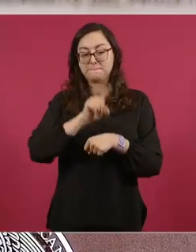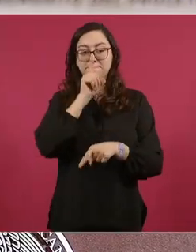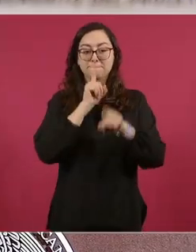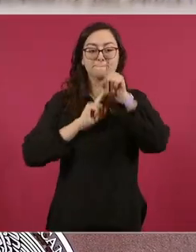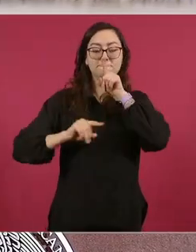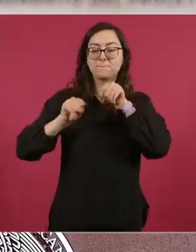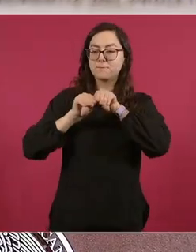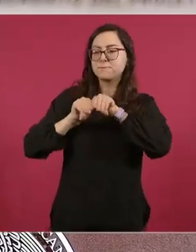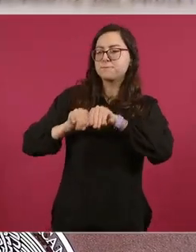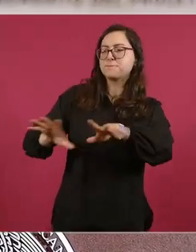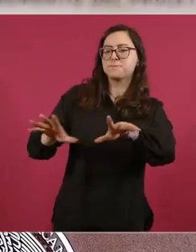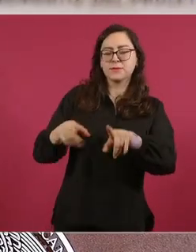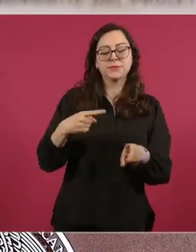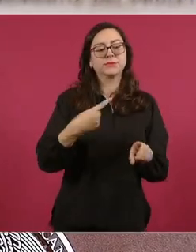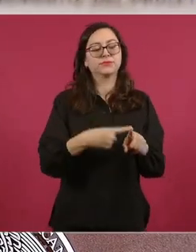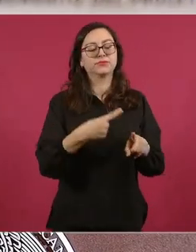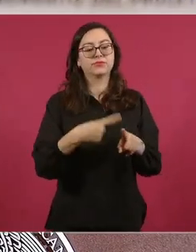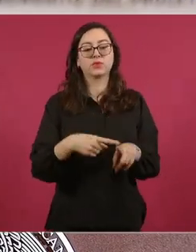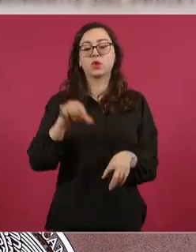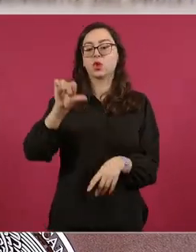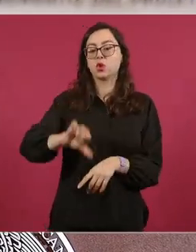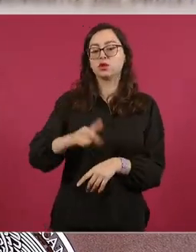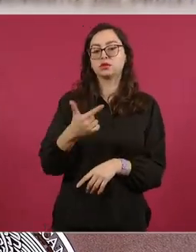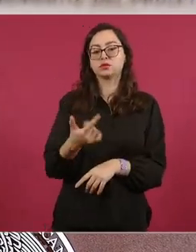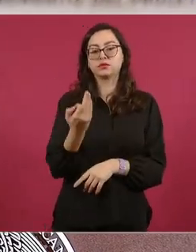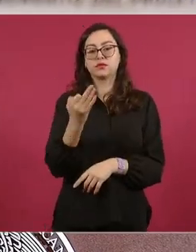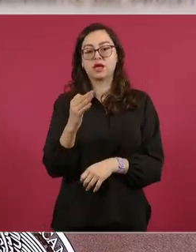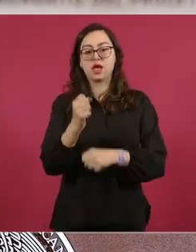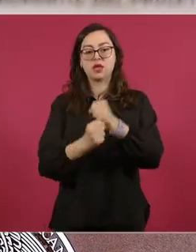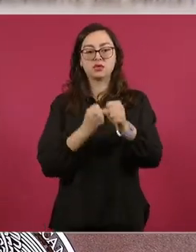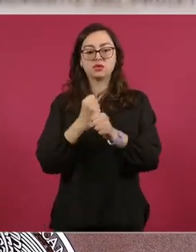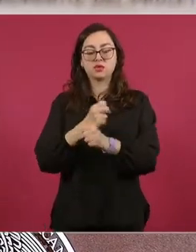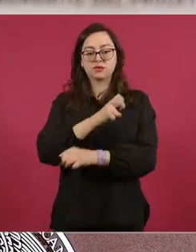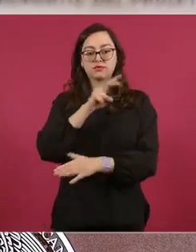del año 2024 y para